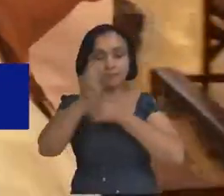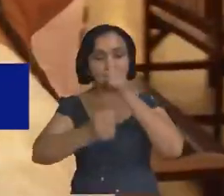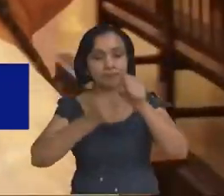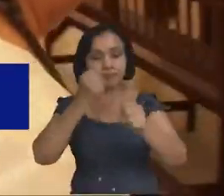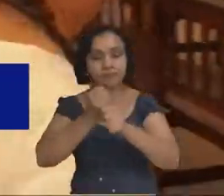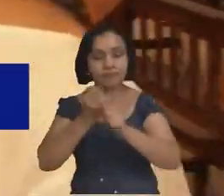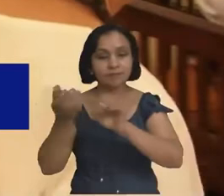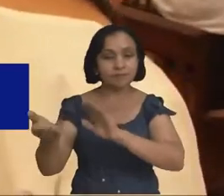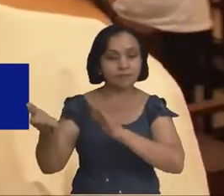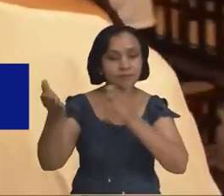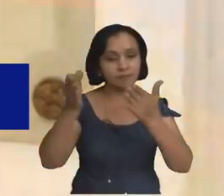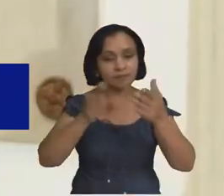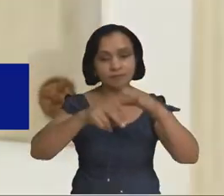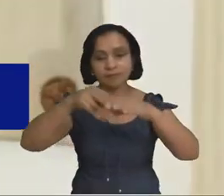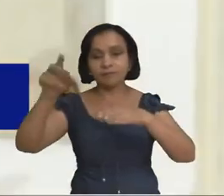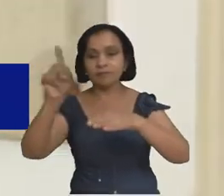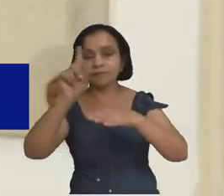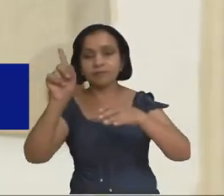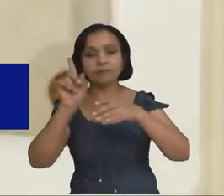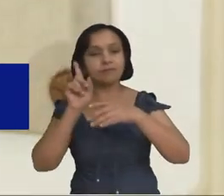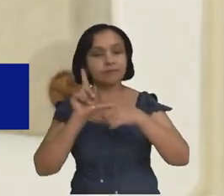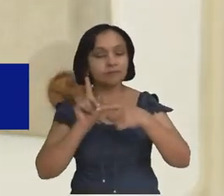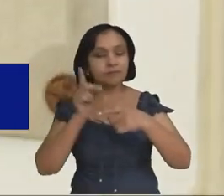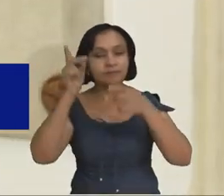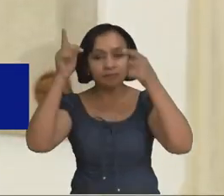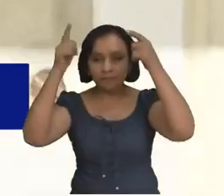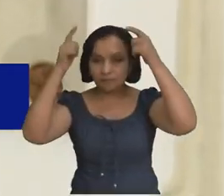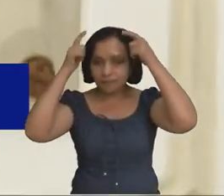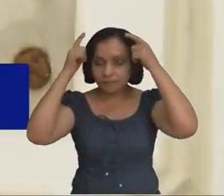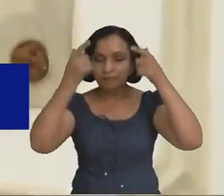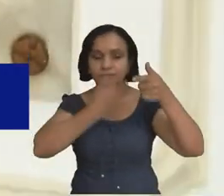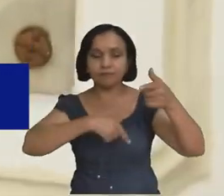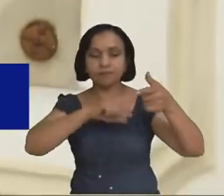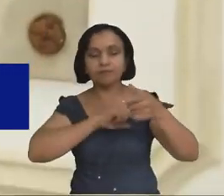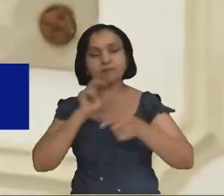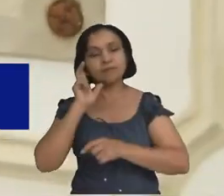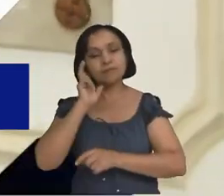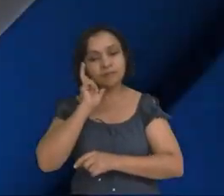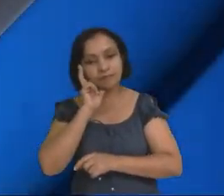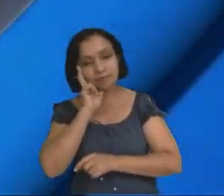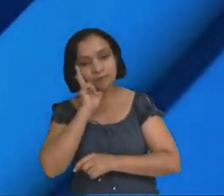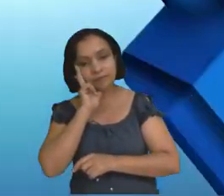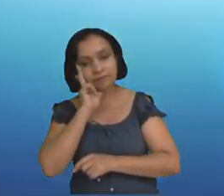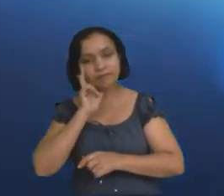aniversario del paso a la inmortalidad del Príncipe de las Letras Castellanas.